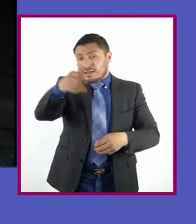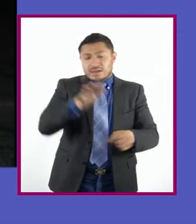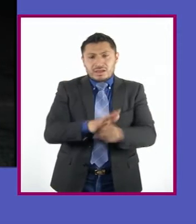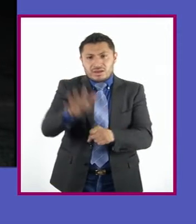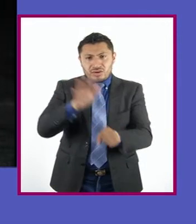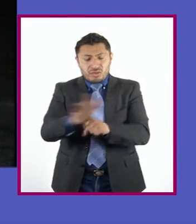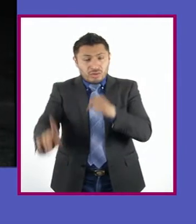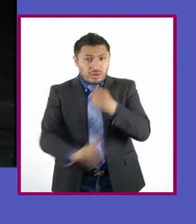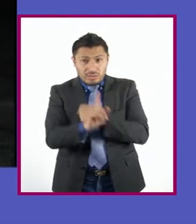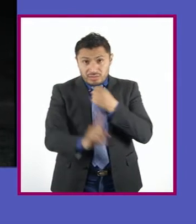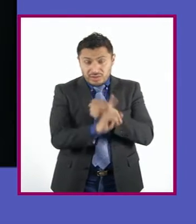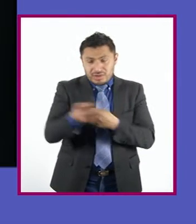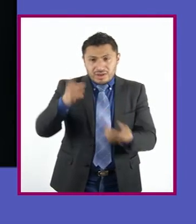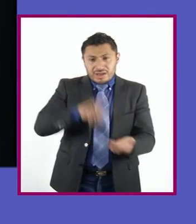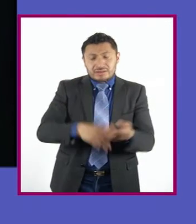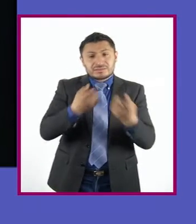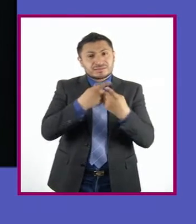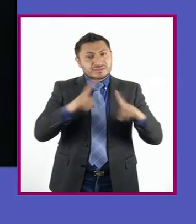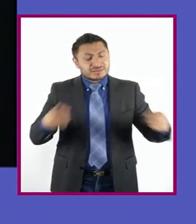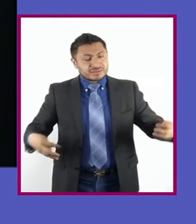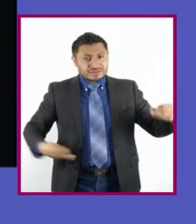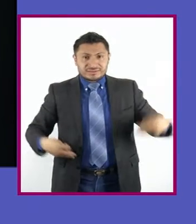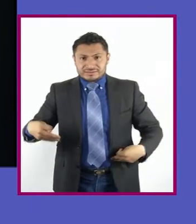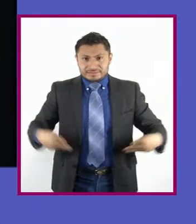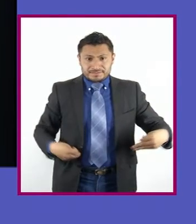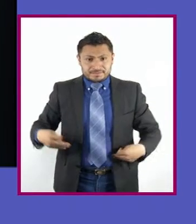conflictos que se van a tener que desarrollar a lo largo de la obra.